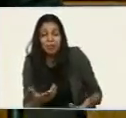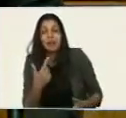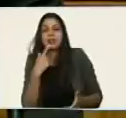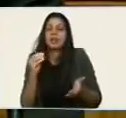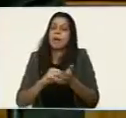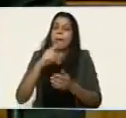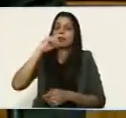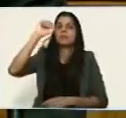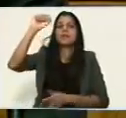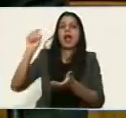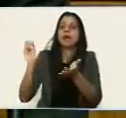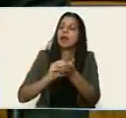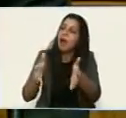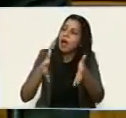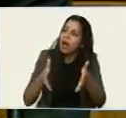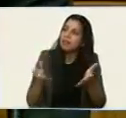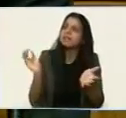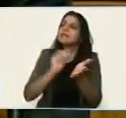veces.